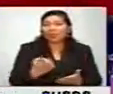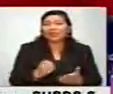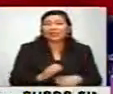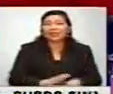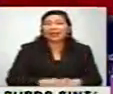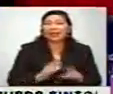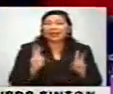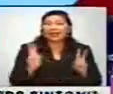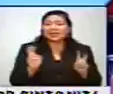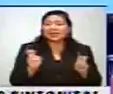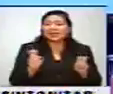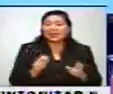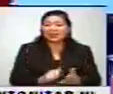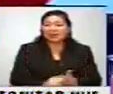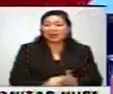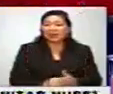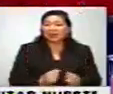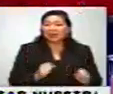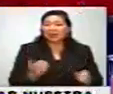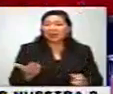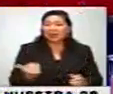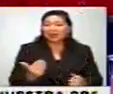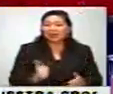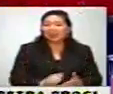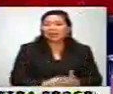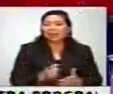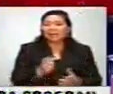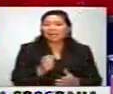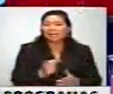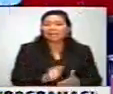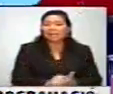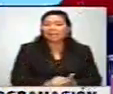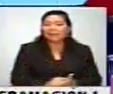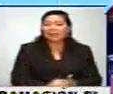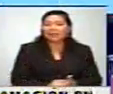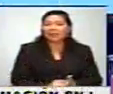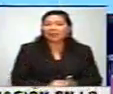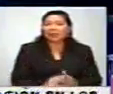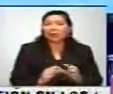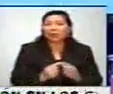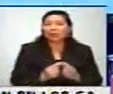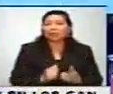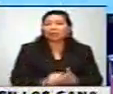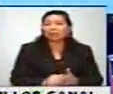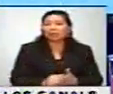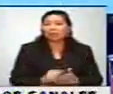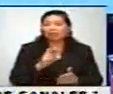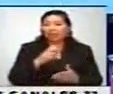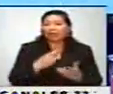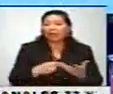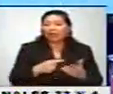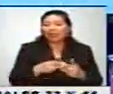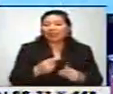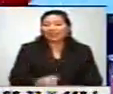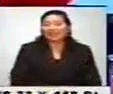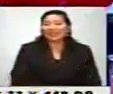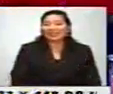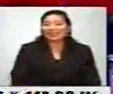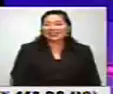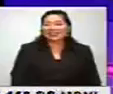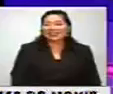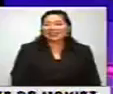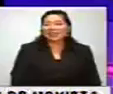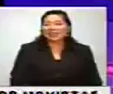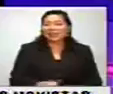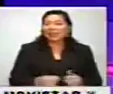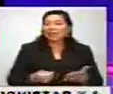sobre tema de jubilación para los jubilados del sector metalúrgico, bueno, en fin, otras. Sobre el